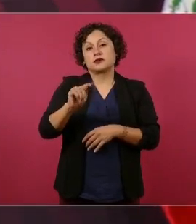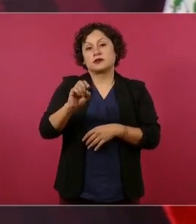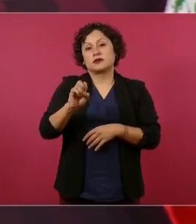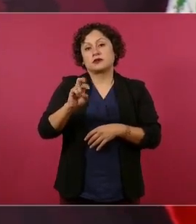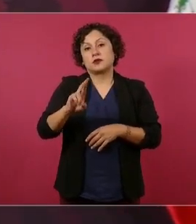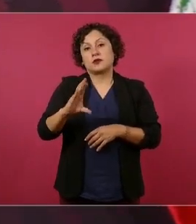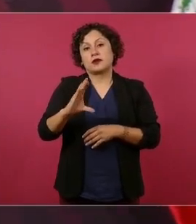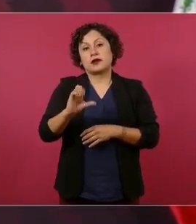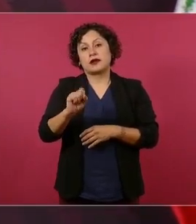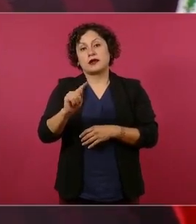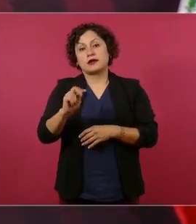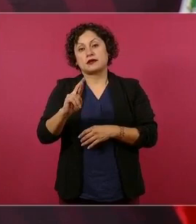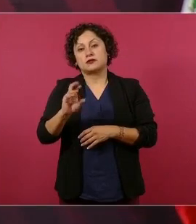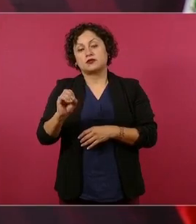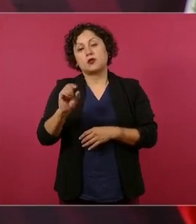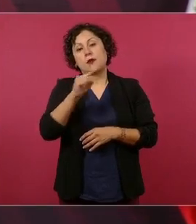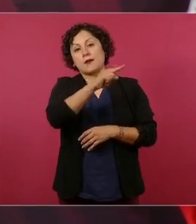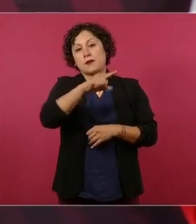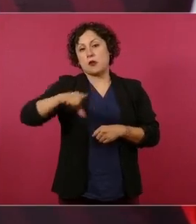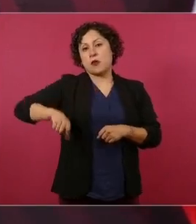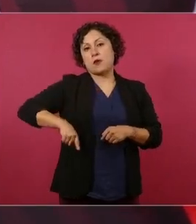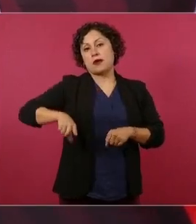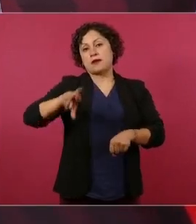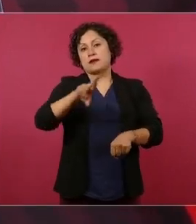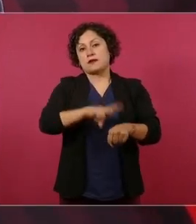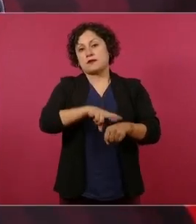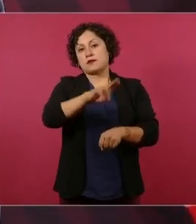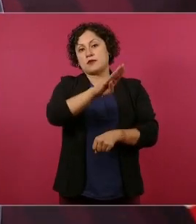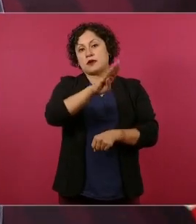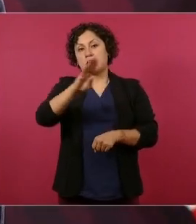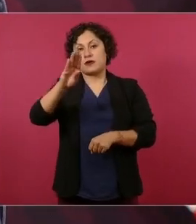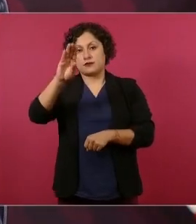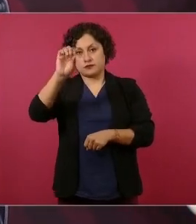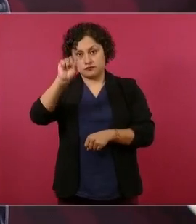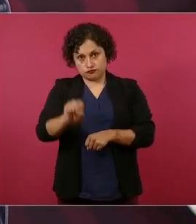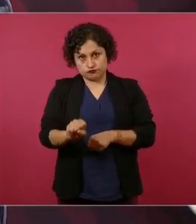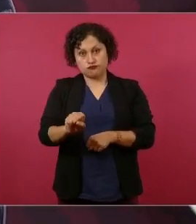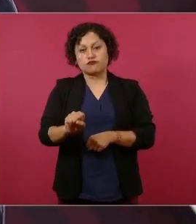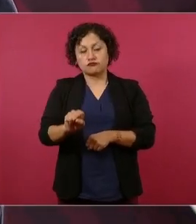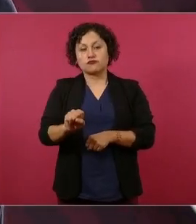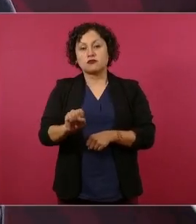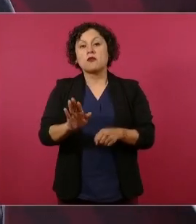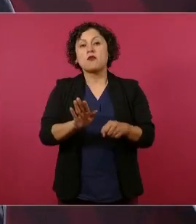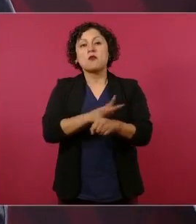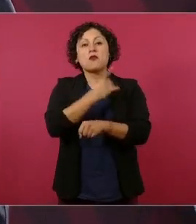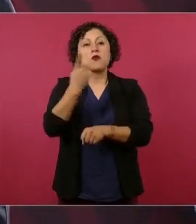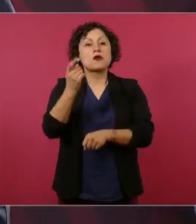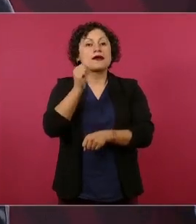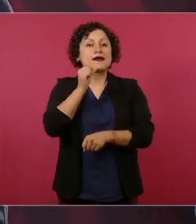Sur, porque antier, en la noche,